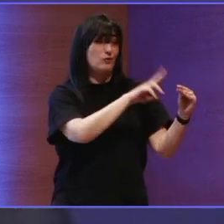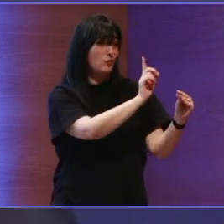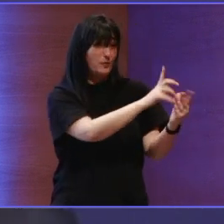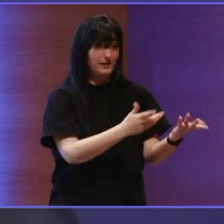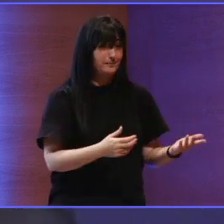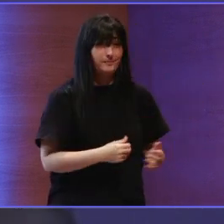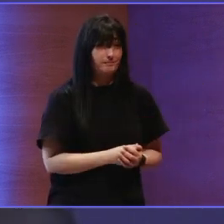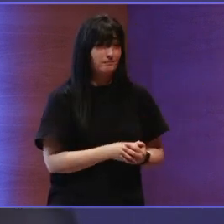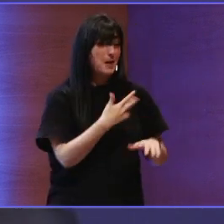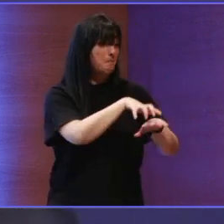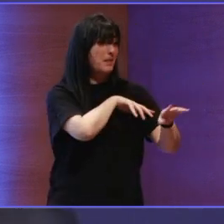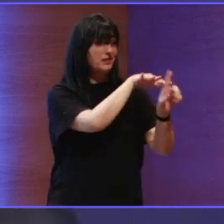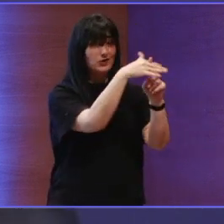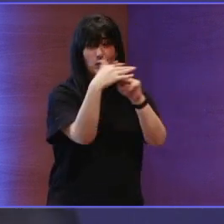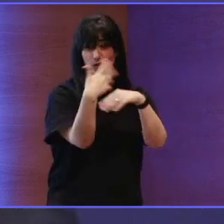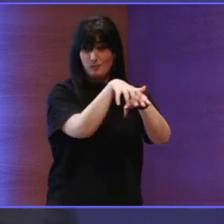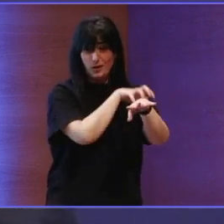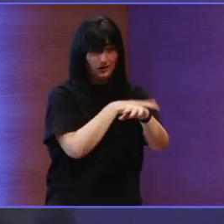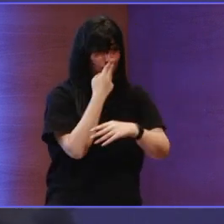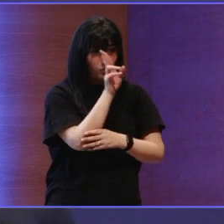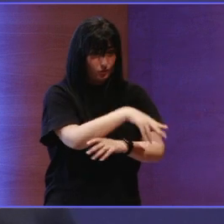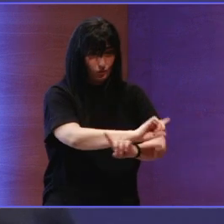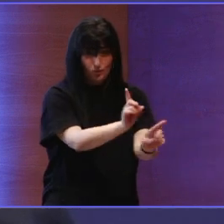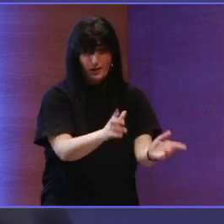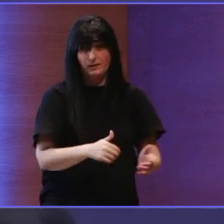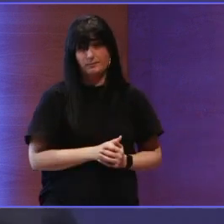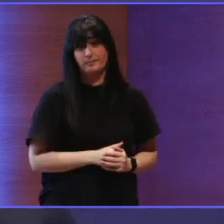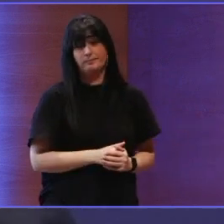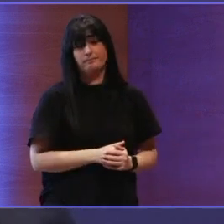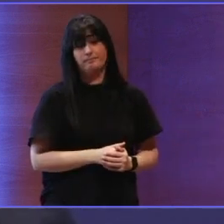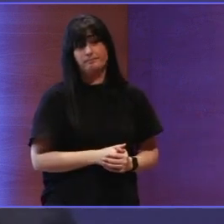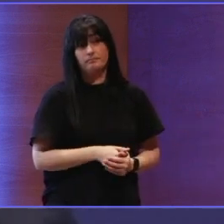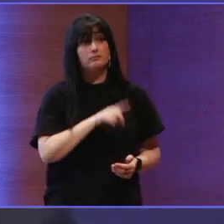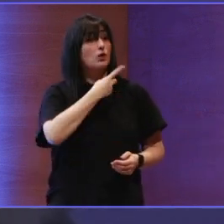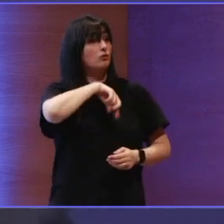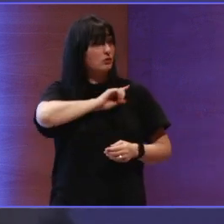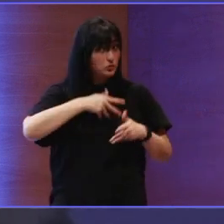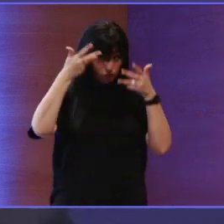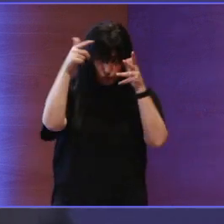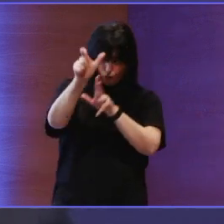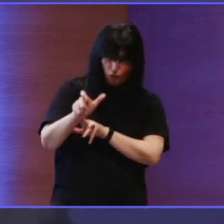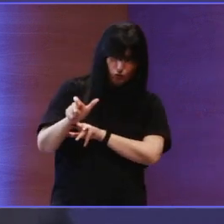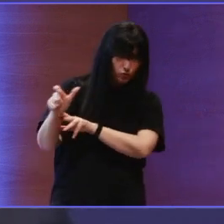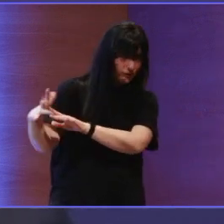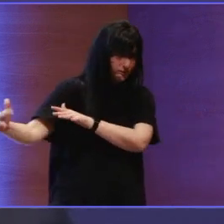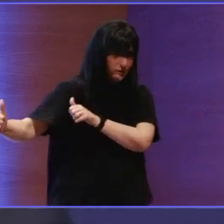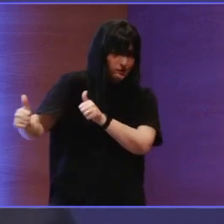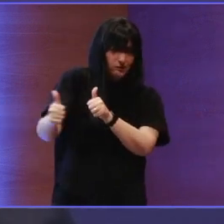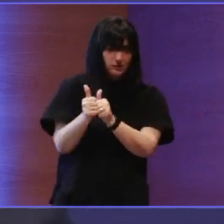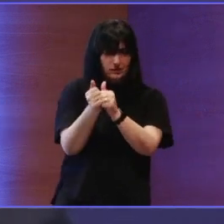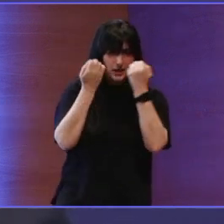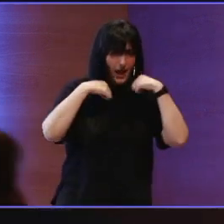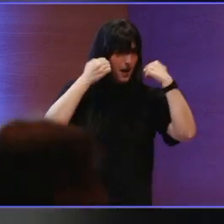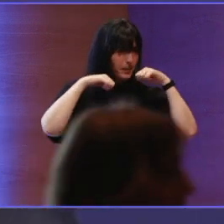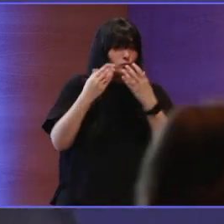mayoría de las situaciones no nos ha servido tenemos consultor muy pegados a a la a la práctica